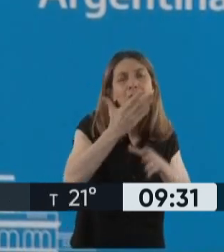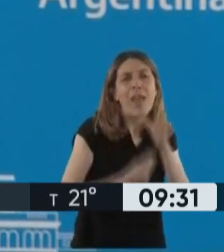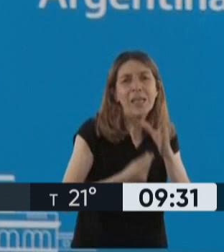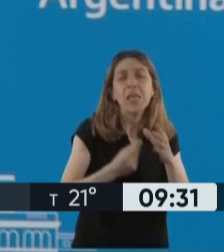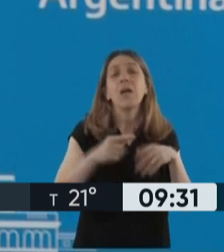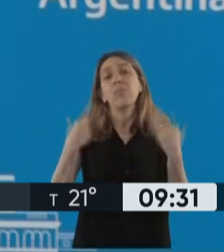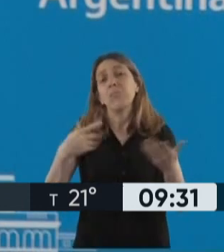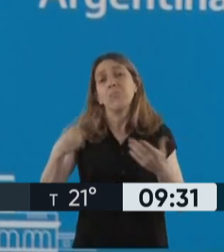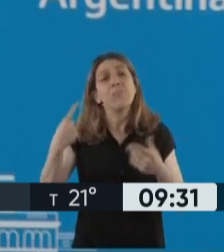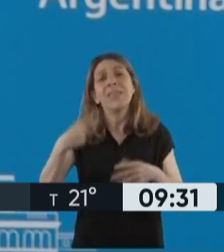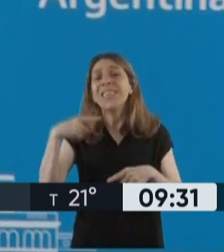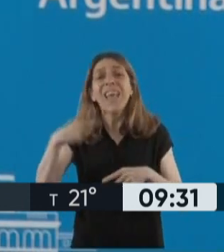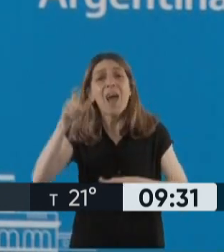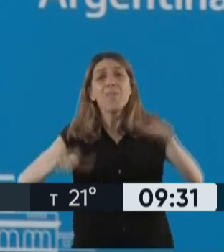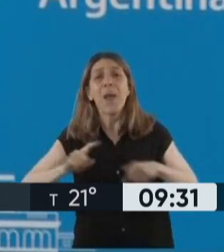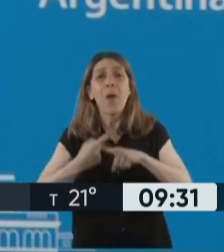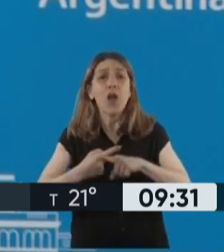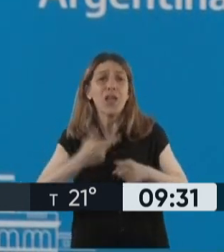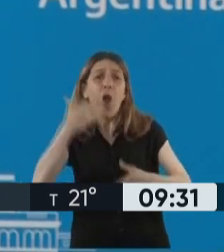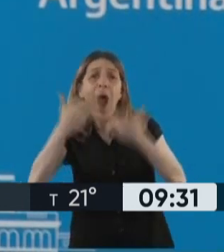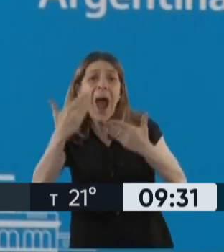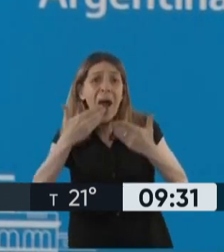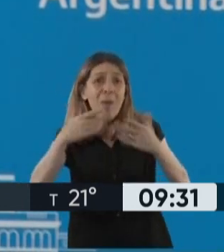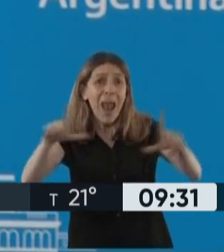funcionarios terminan siendo públicas y dichas por funcionarios, con lo cual